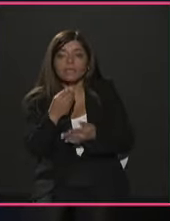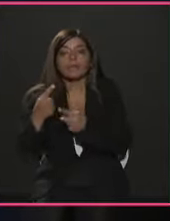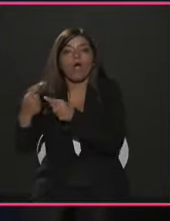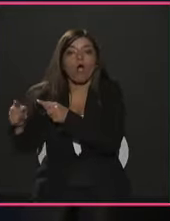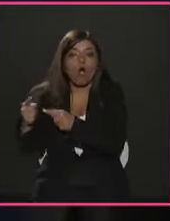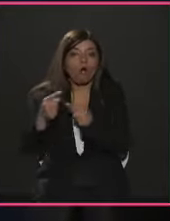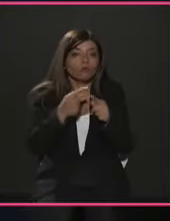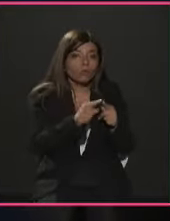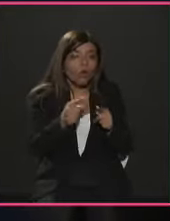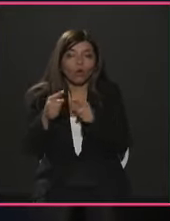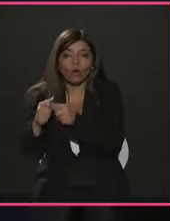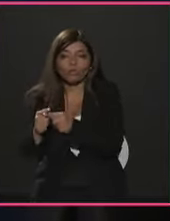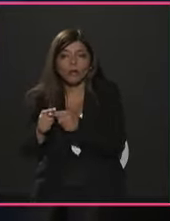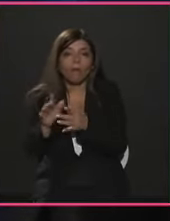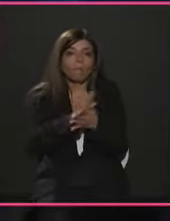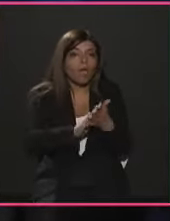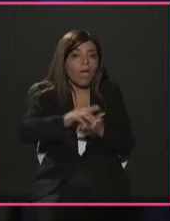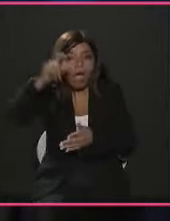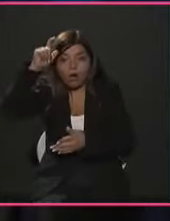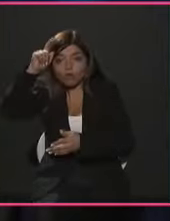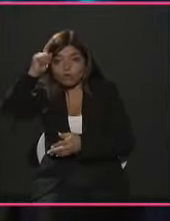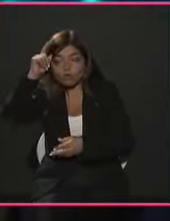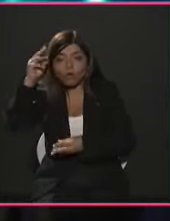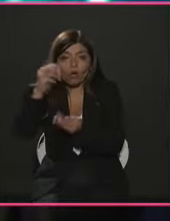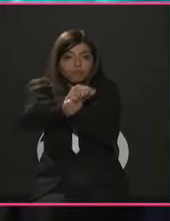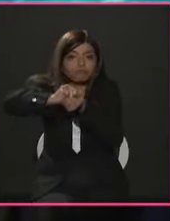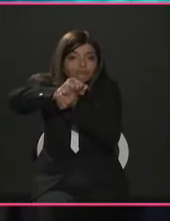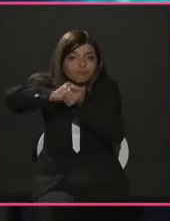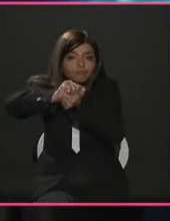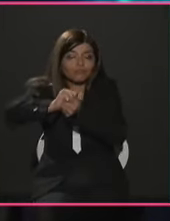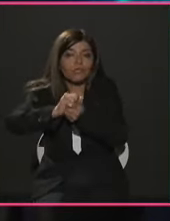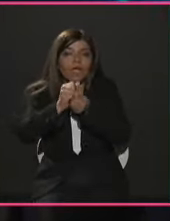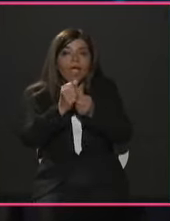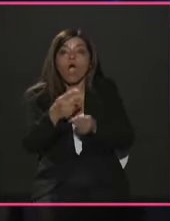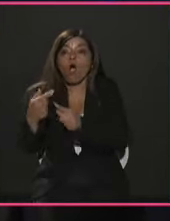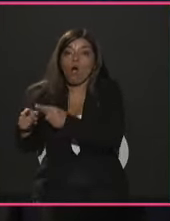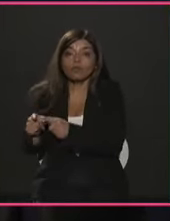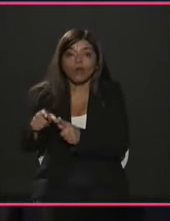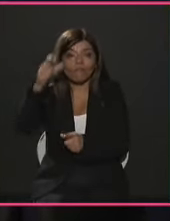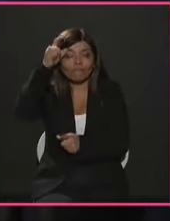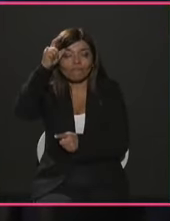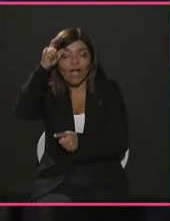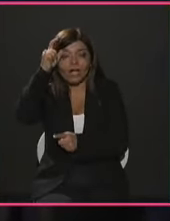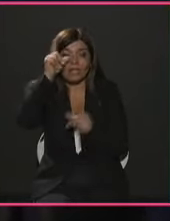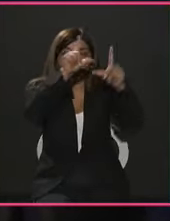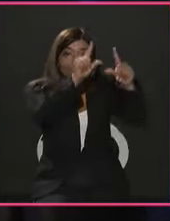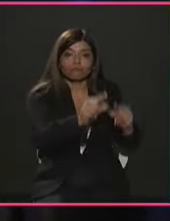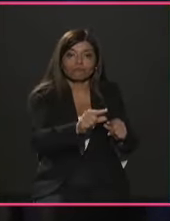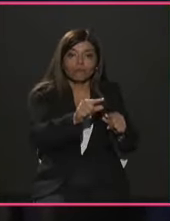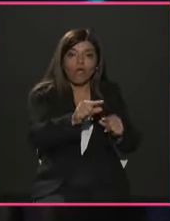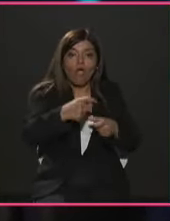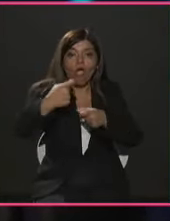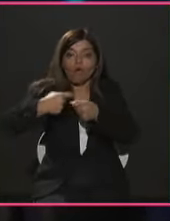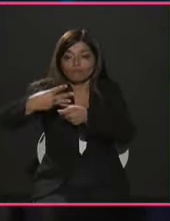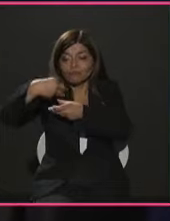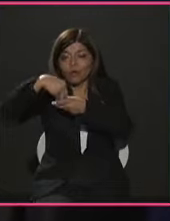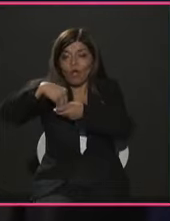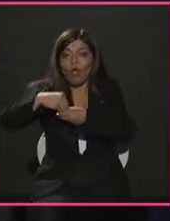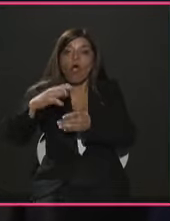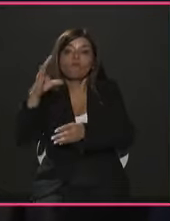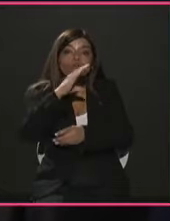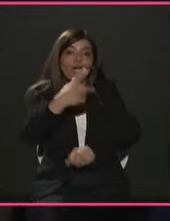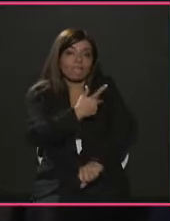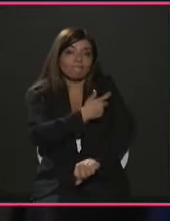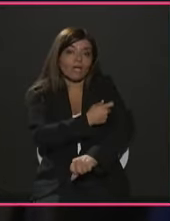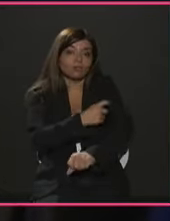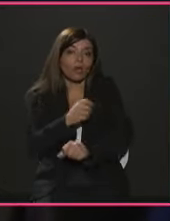gestión de gescol cosas para también crear vacas que no produzcan tanto metano Buscar vacunas que ayuden con esto